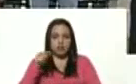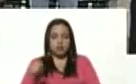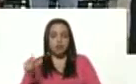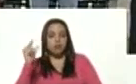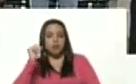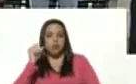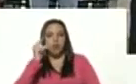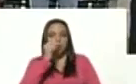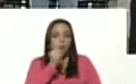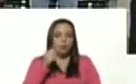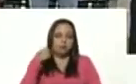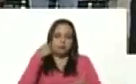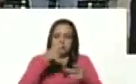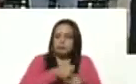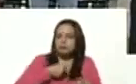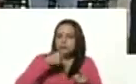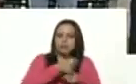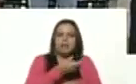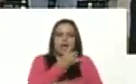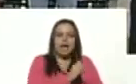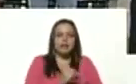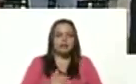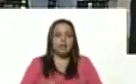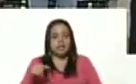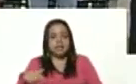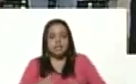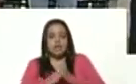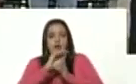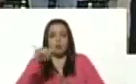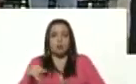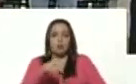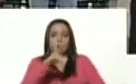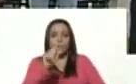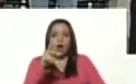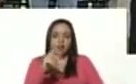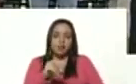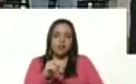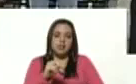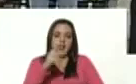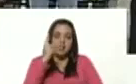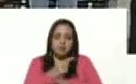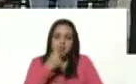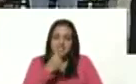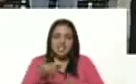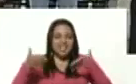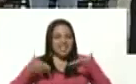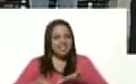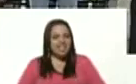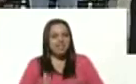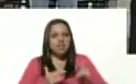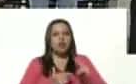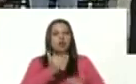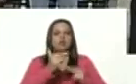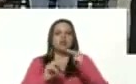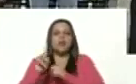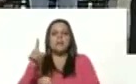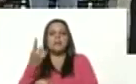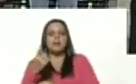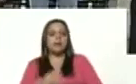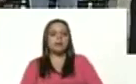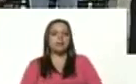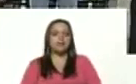hombres y mujeres combativos, además en San Juan, tenemos que decirle que nace, se construye el primer